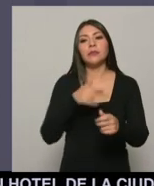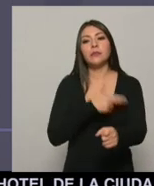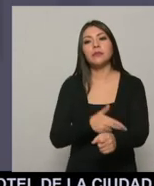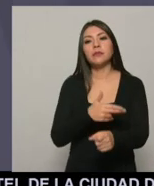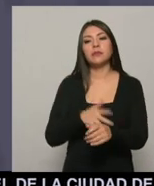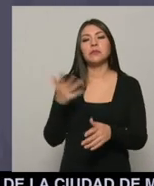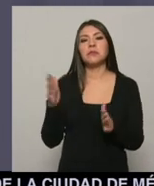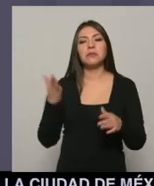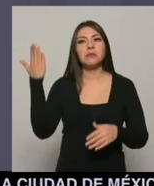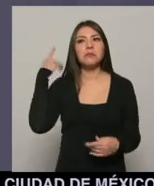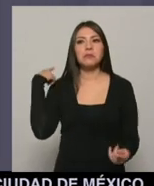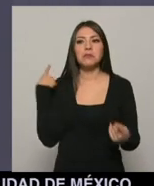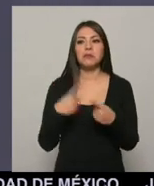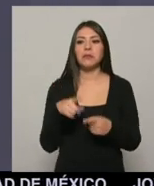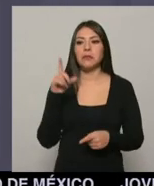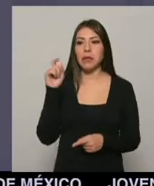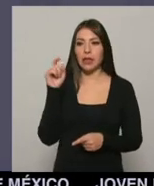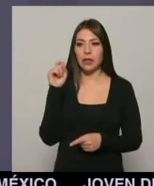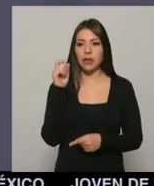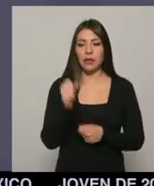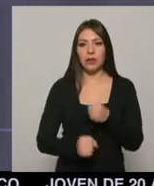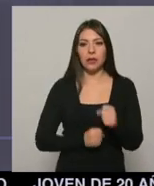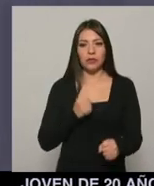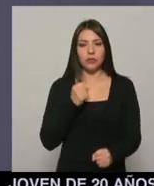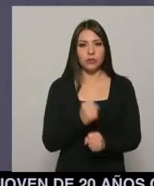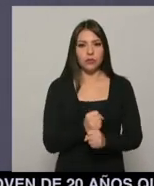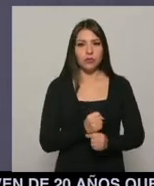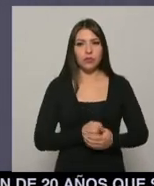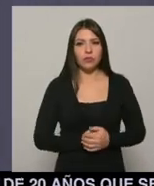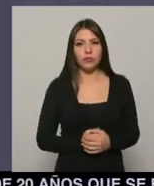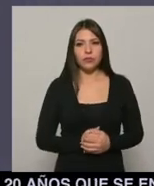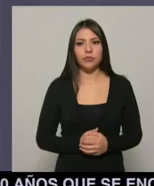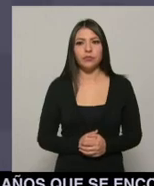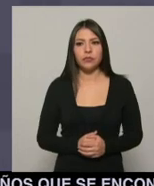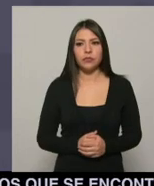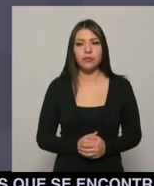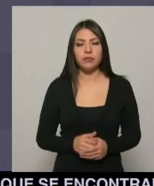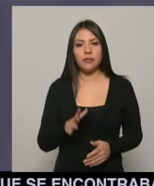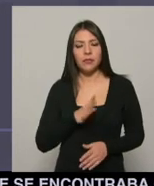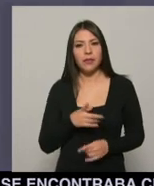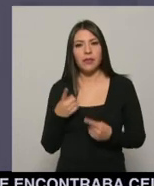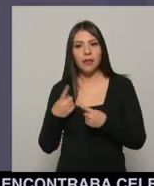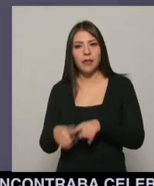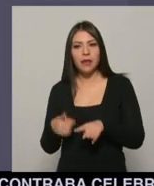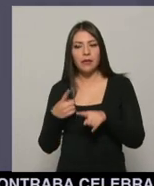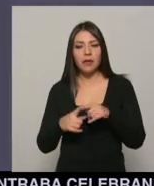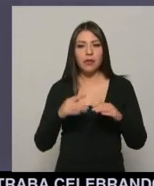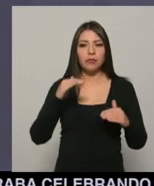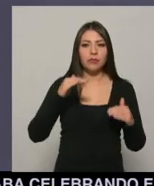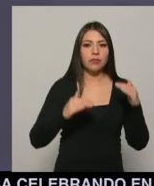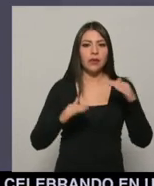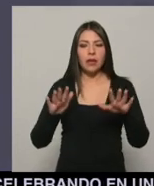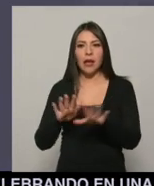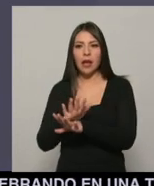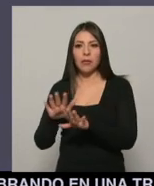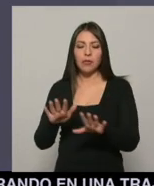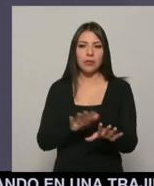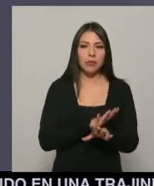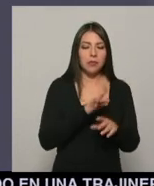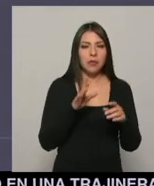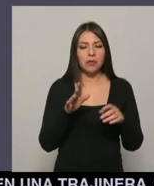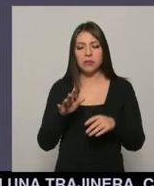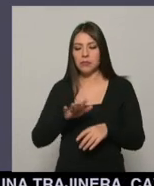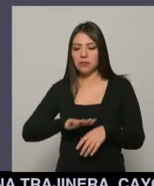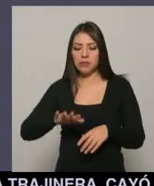hace unos 20 años, con, digamos, momentos distintos de desarrollo,